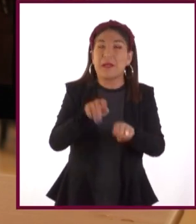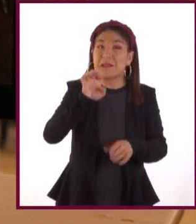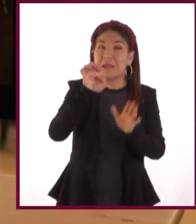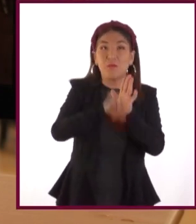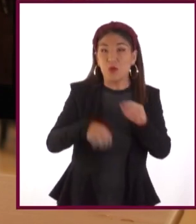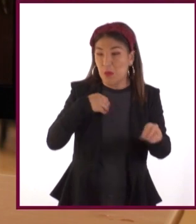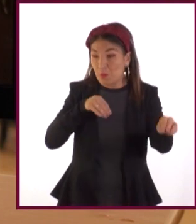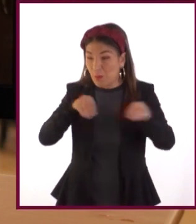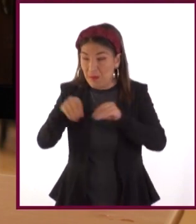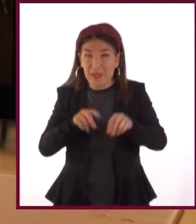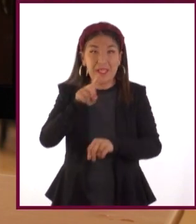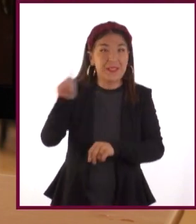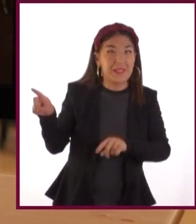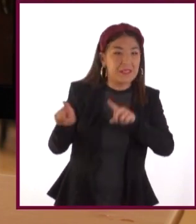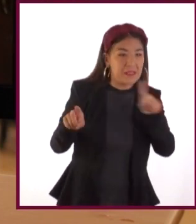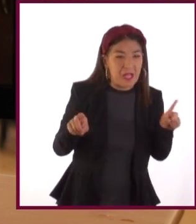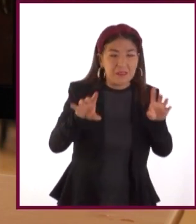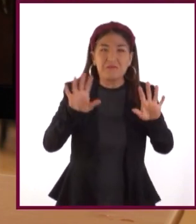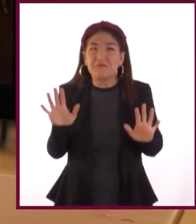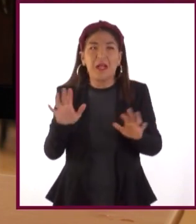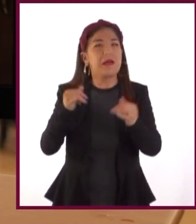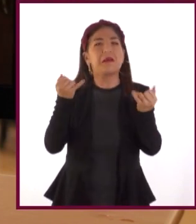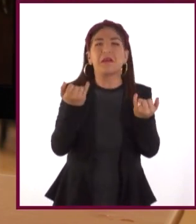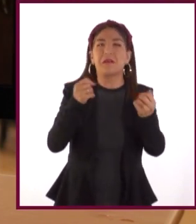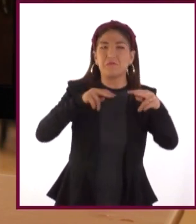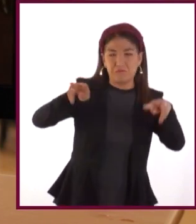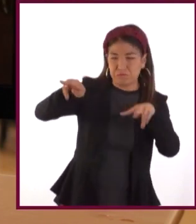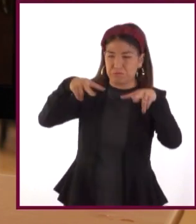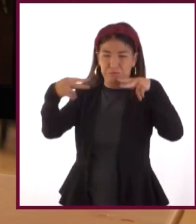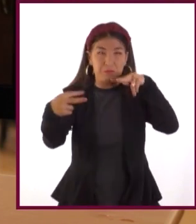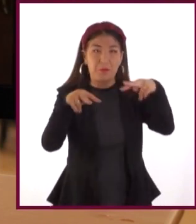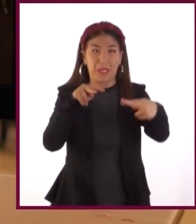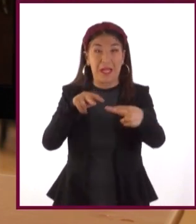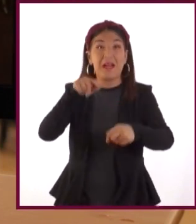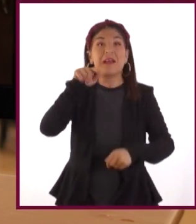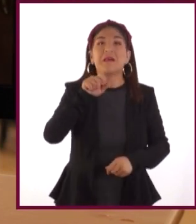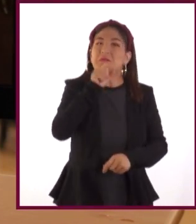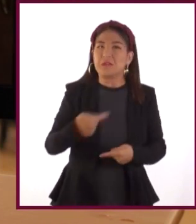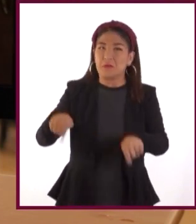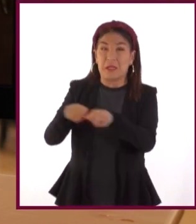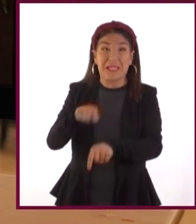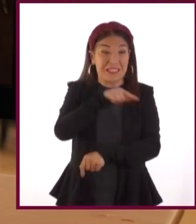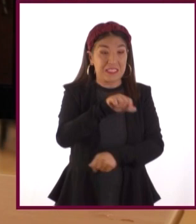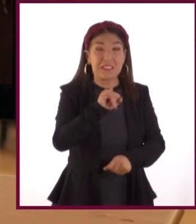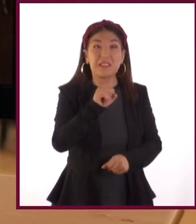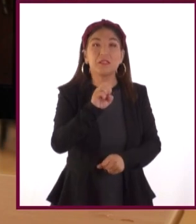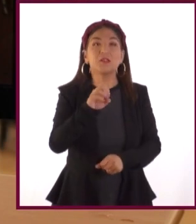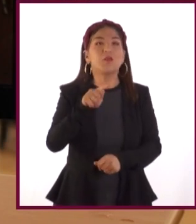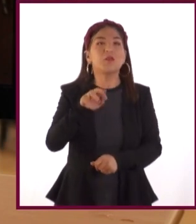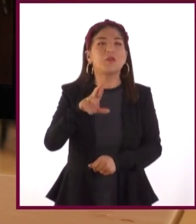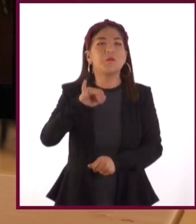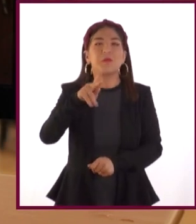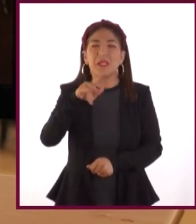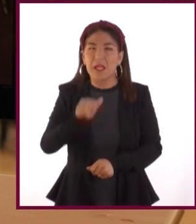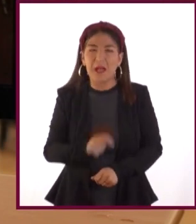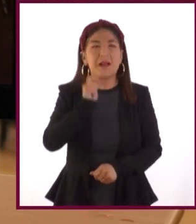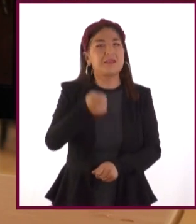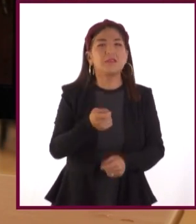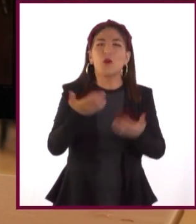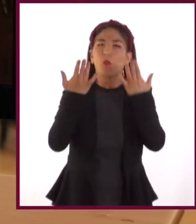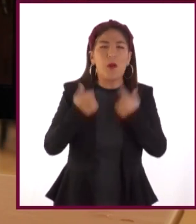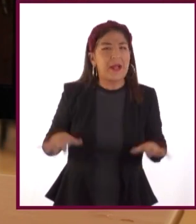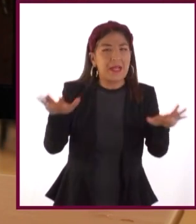y lo que se observa es algo con estos mismos conceptos. La homogeneidad significa que es la cantidad